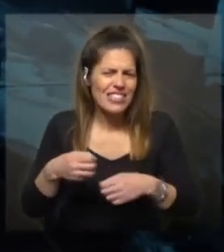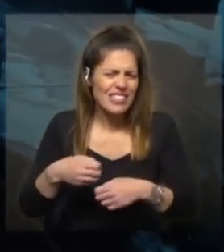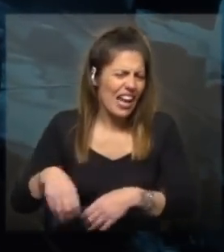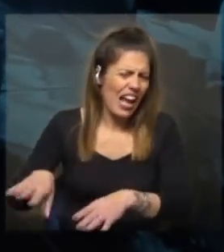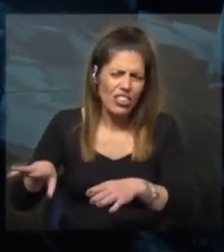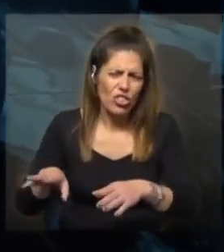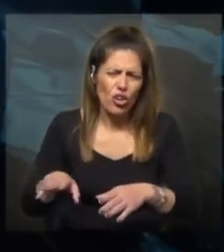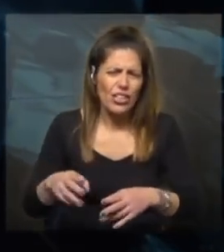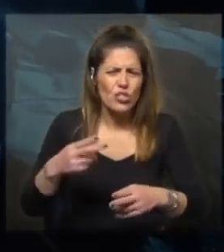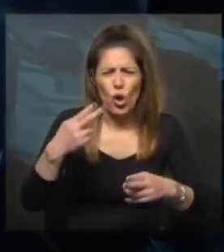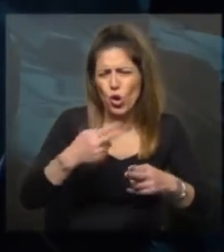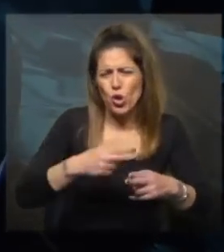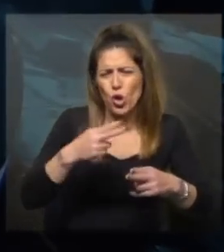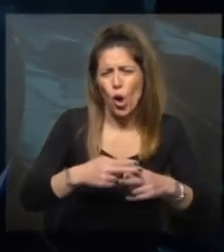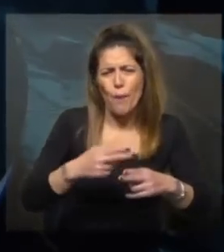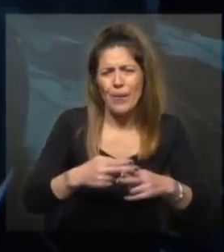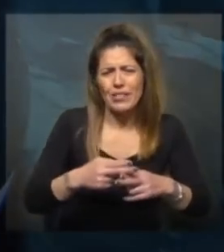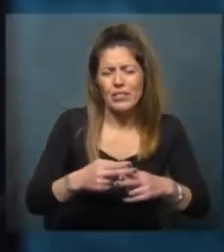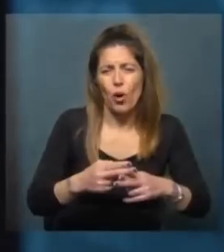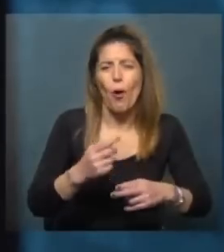nombres fundantes